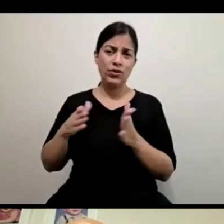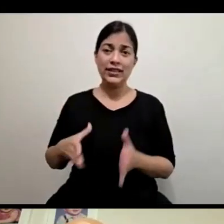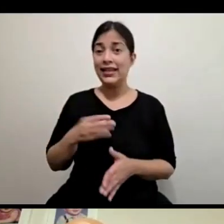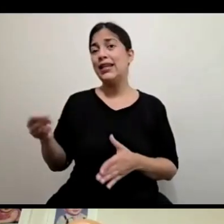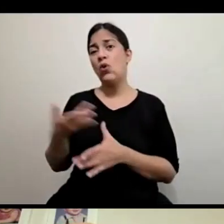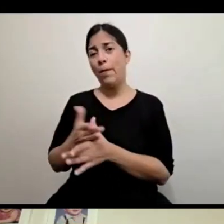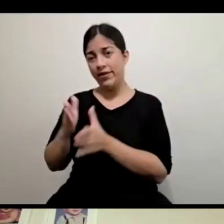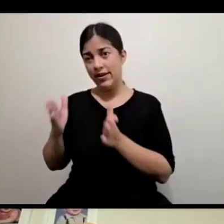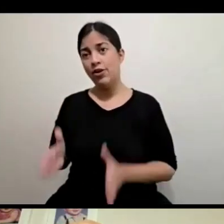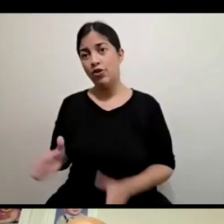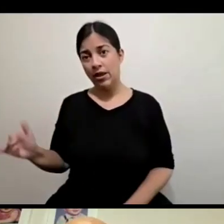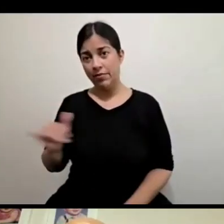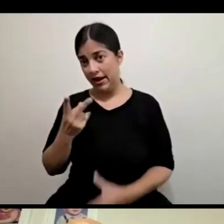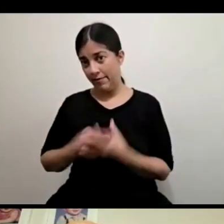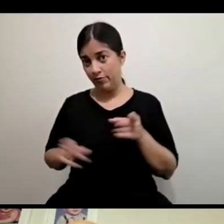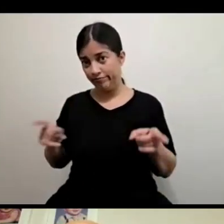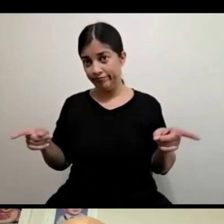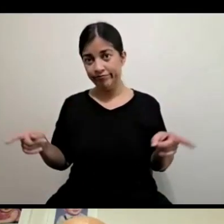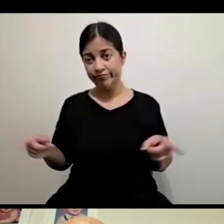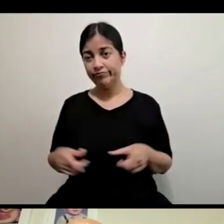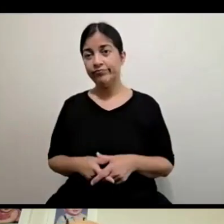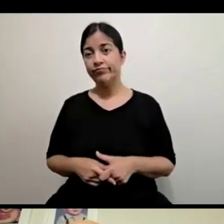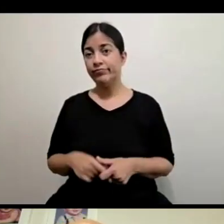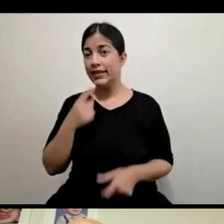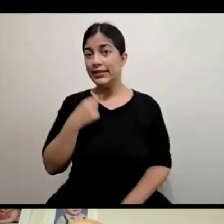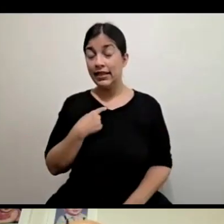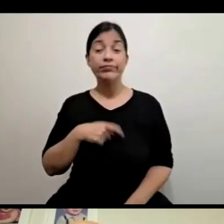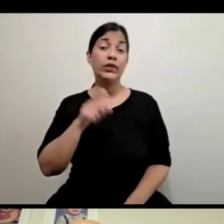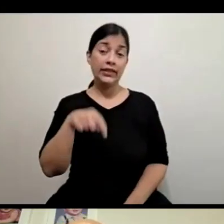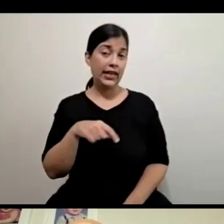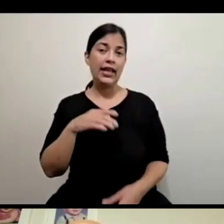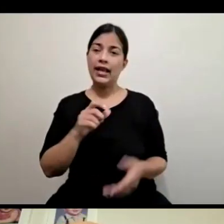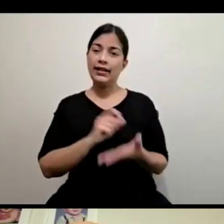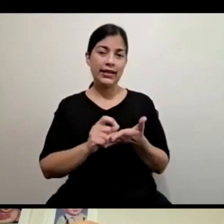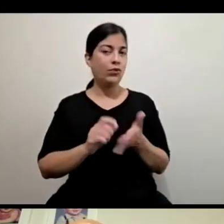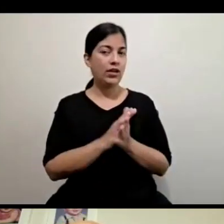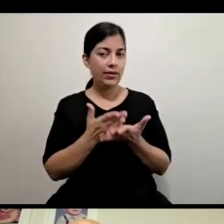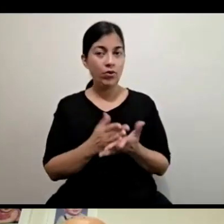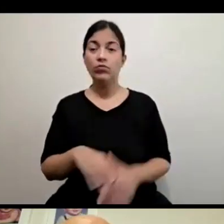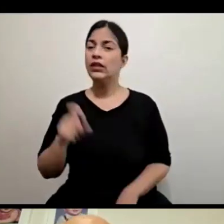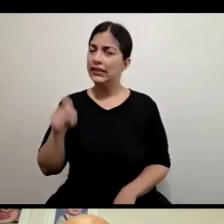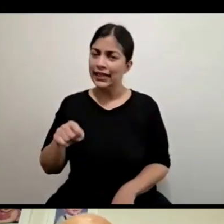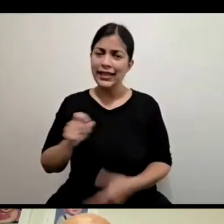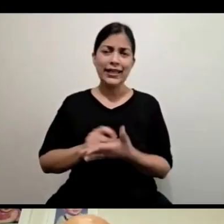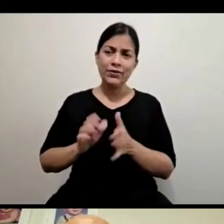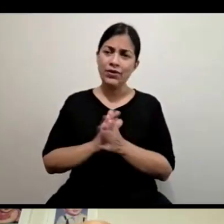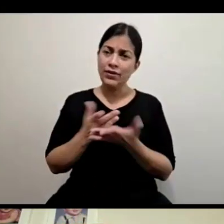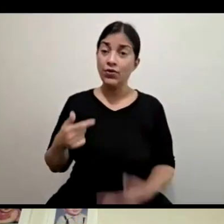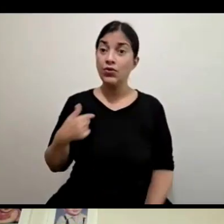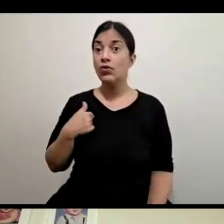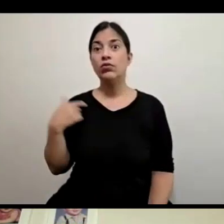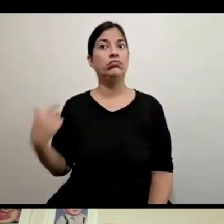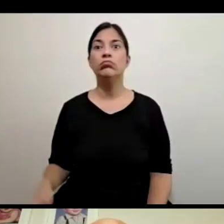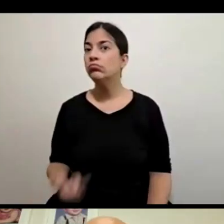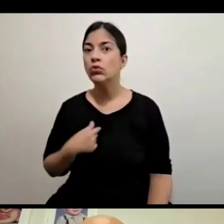excompañeros, ¿verdad? Colegas que decían, tú tienes que hacer un libro. Bueno, tú tienes que hacer un libro. Yo veía como eso, y Dios mío, pues yo nunca en mi